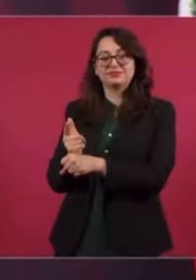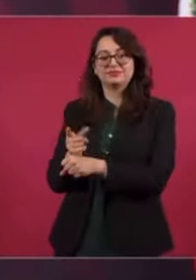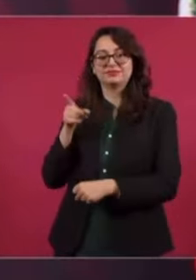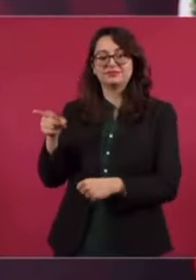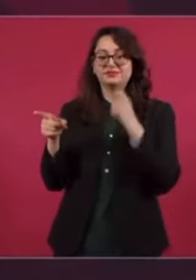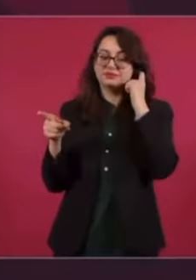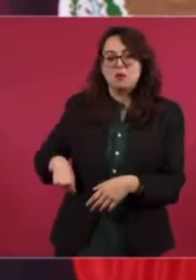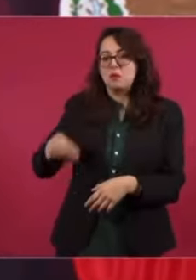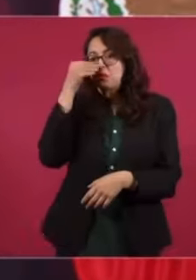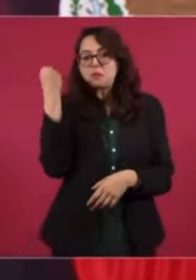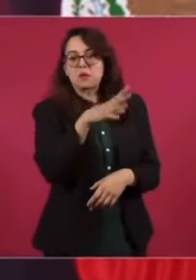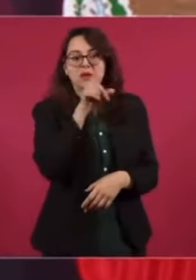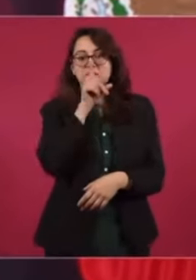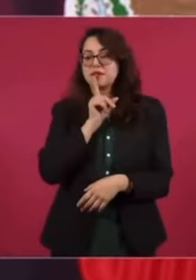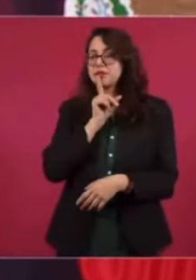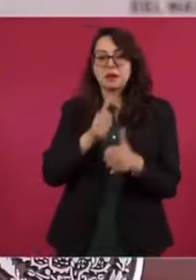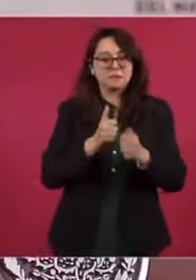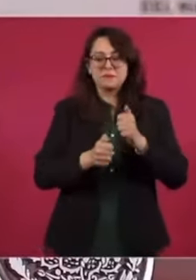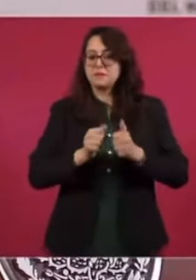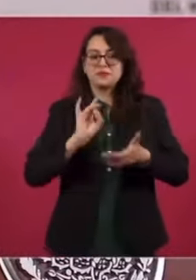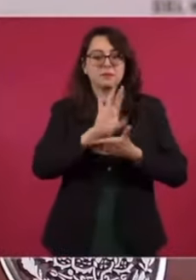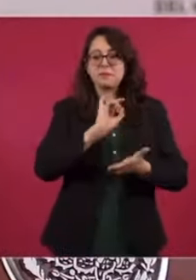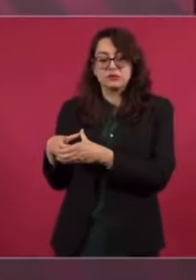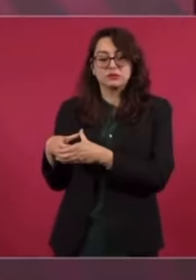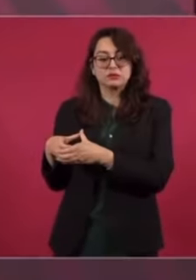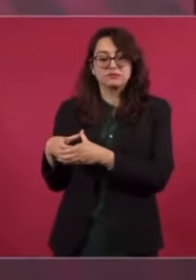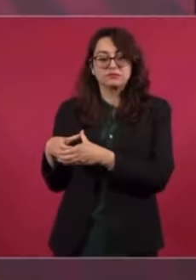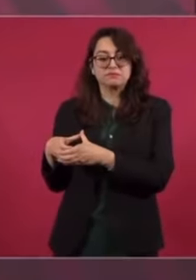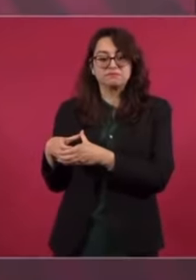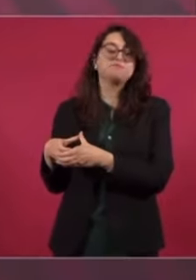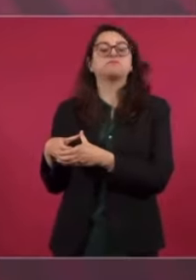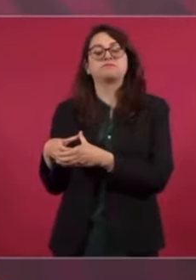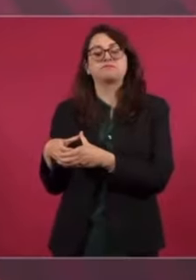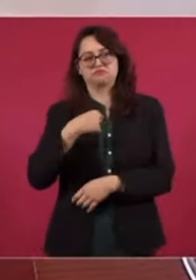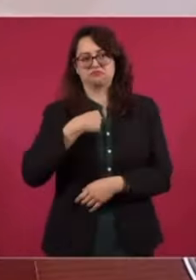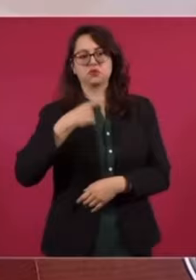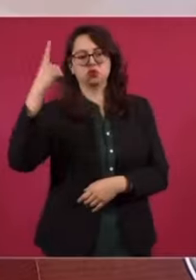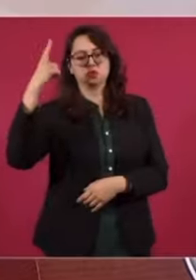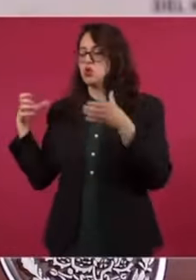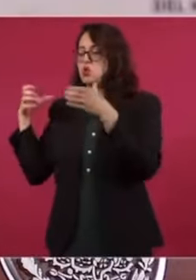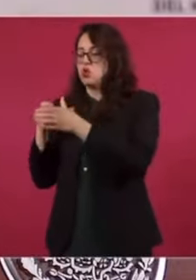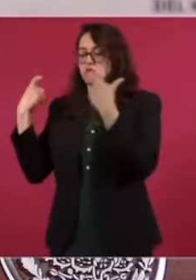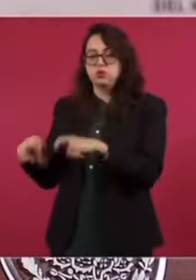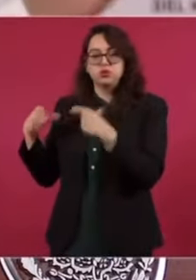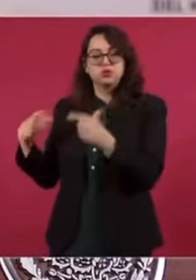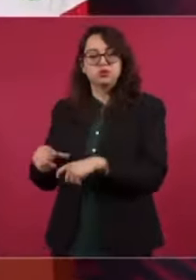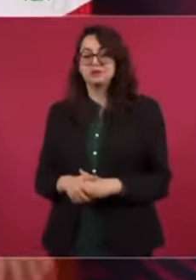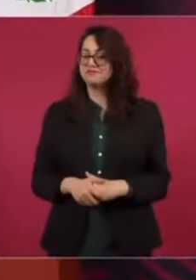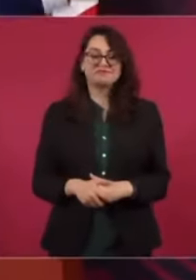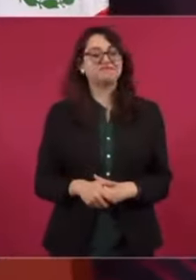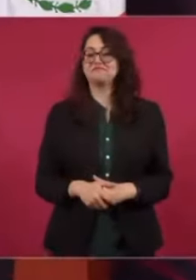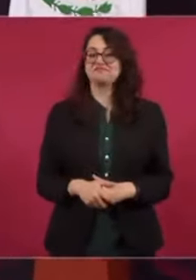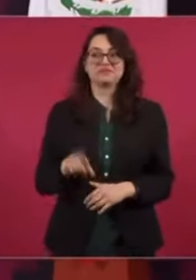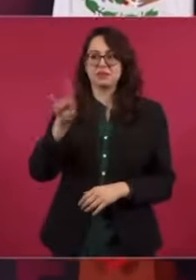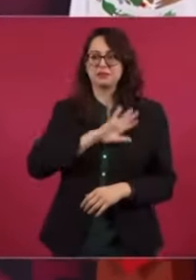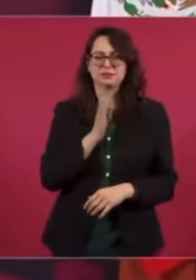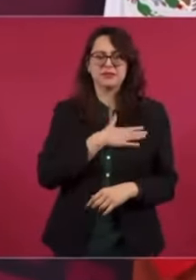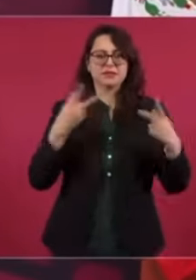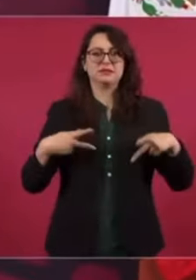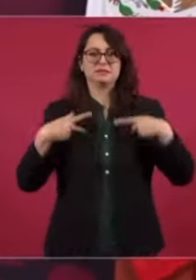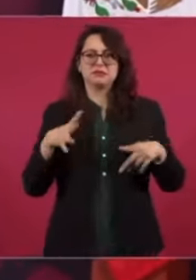del Partido Popular mintió. Creo que hasta los que habían puesto las bombas se habían atribuido del hecho. ¿Qué sucedió entonces? Empezó a correrse